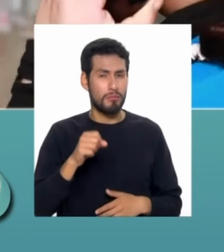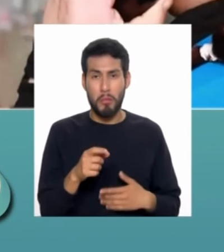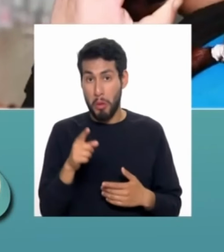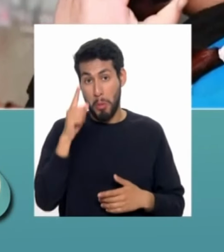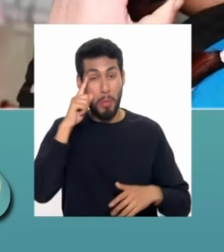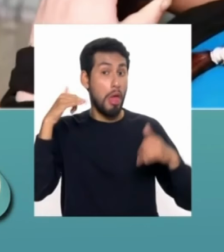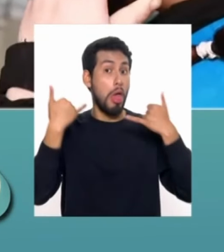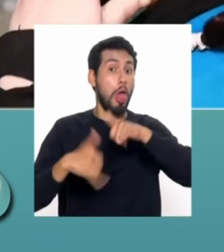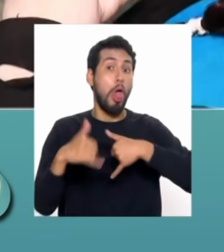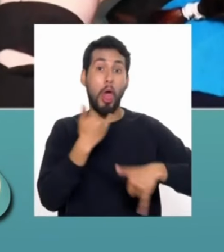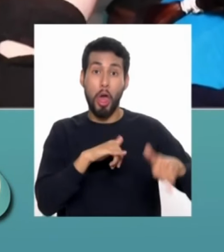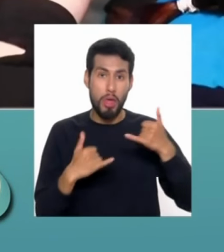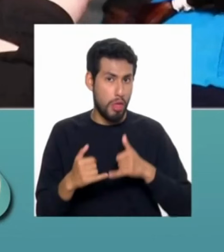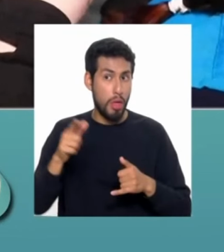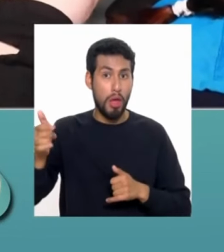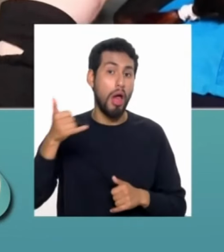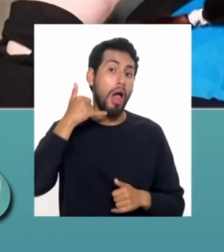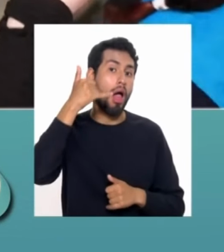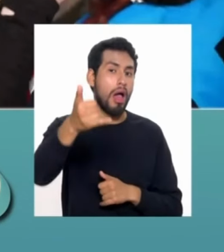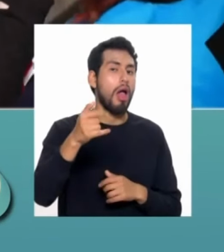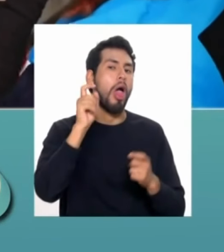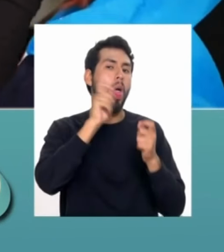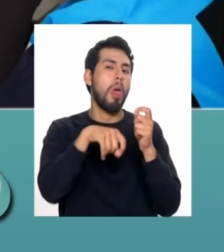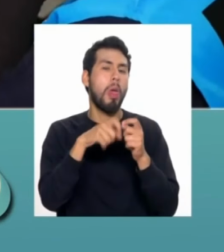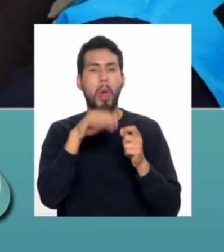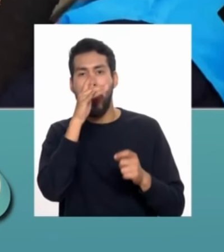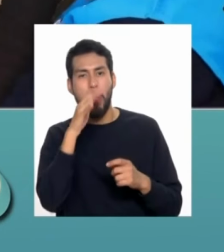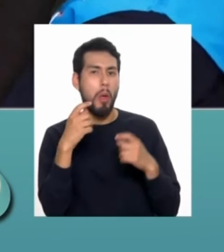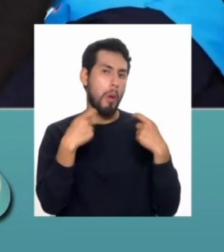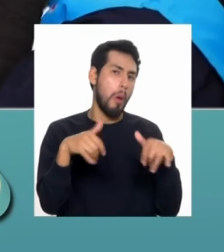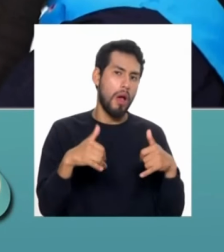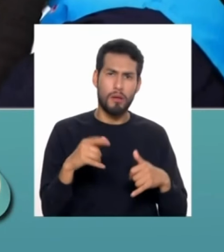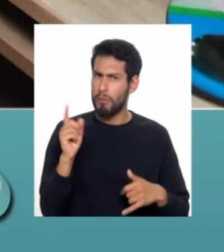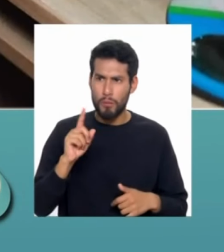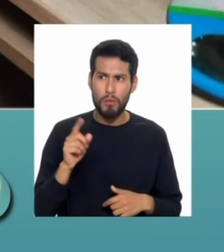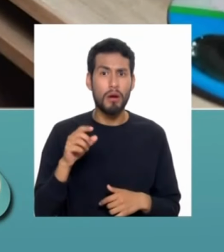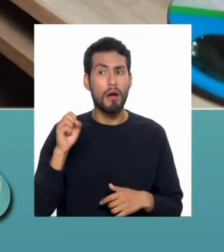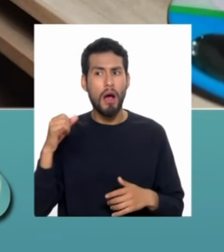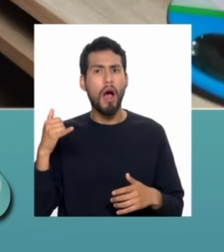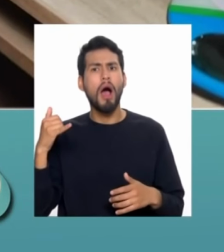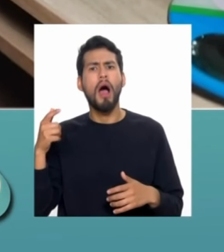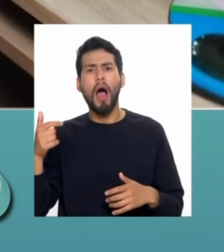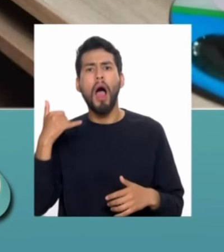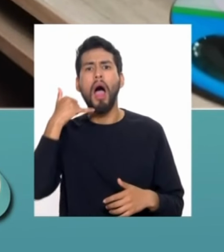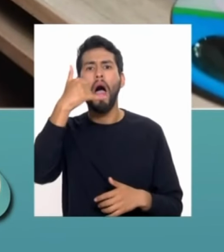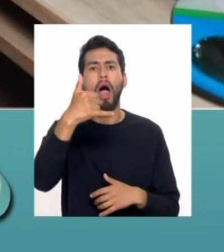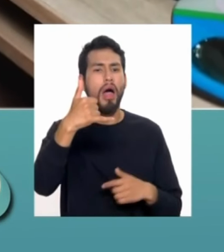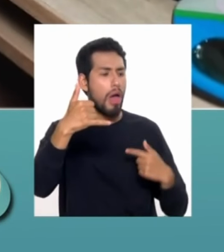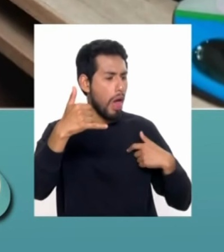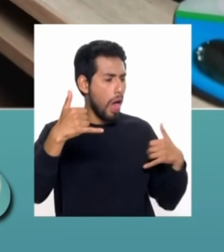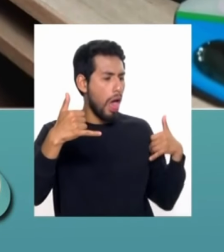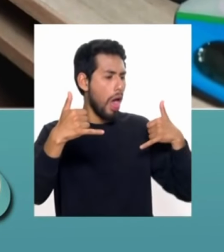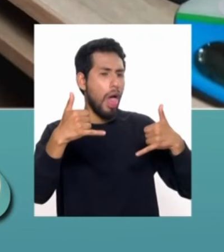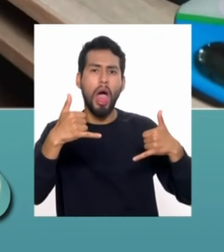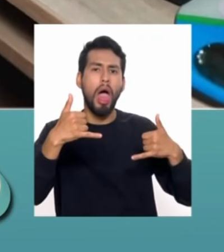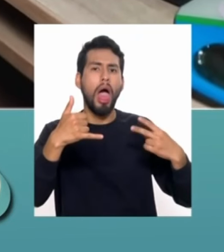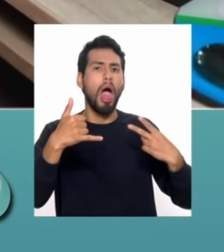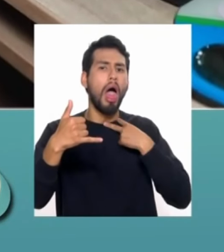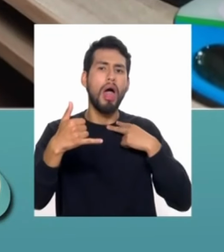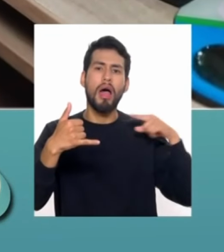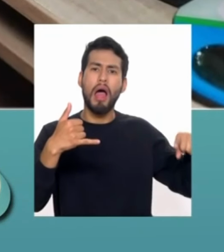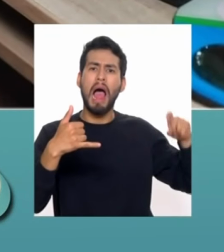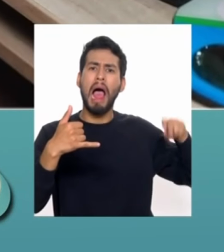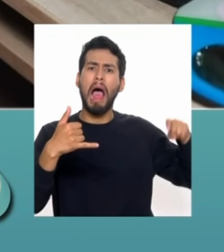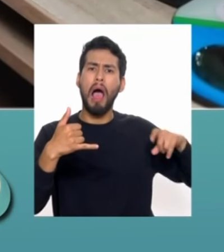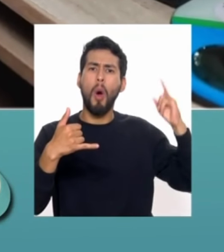broma llamar a estas centrales de emergencia porque alguien podría estar perdiendo una vida. Aquí en el 106 hacen una labor